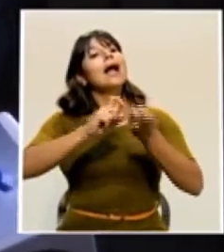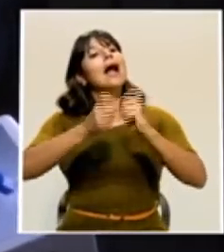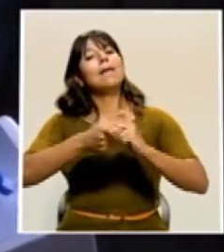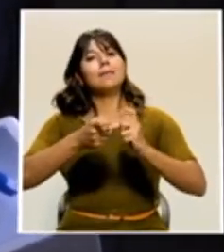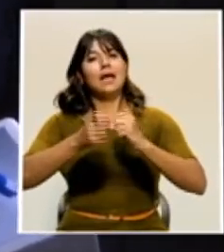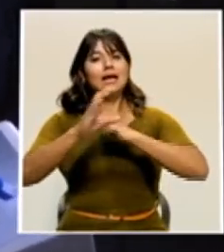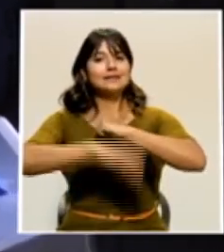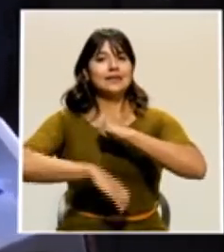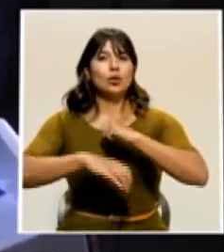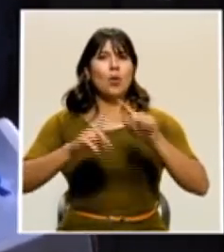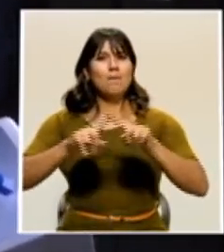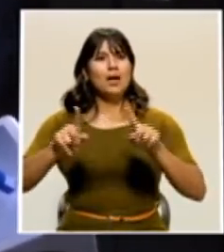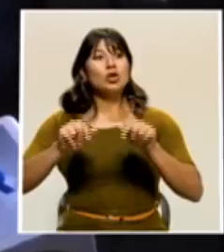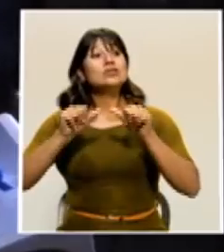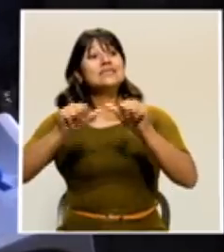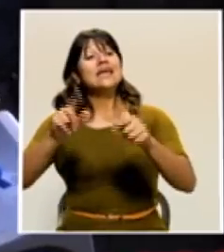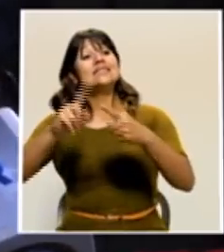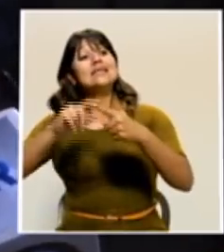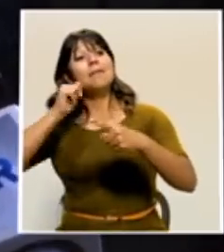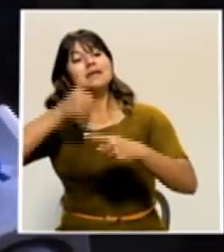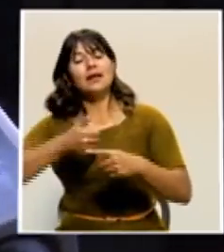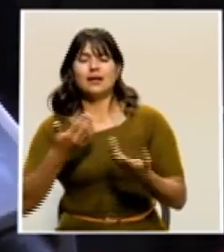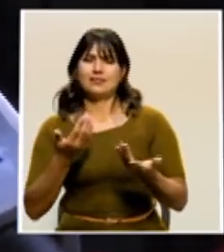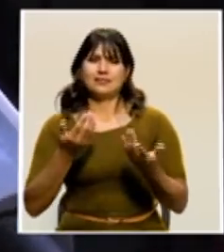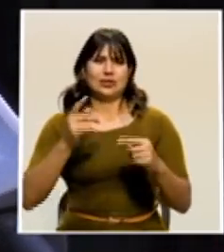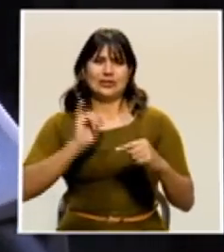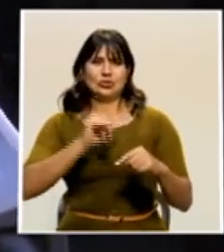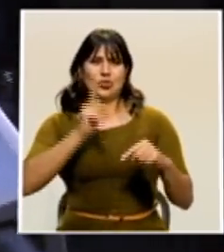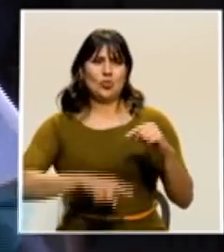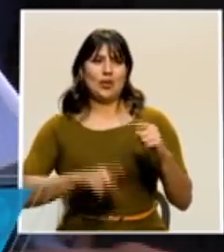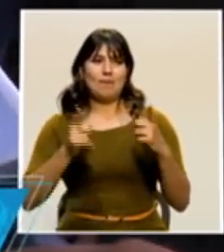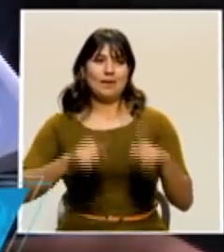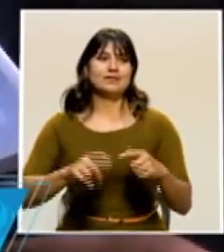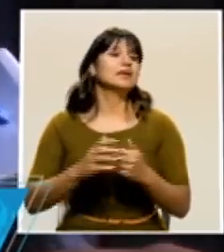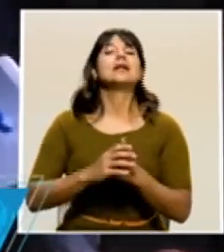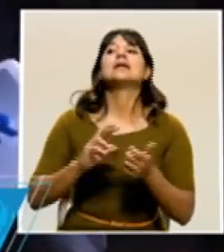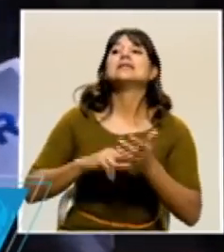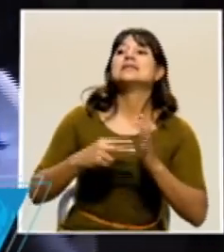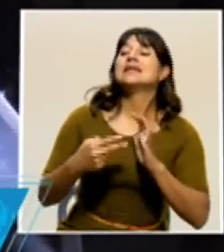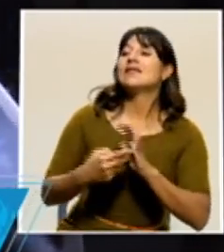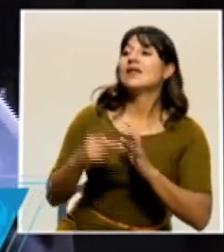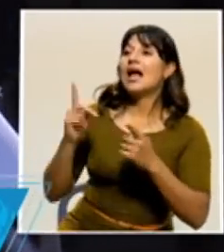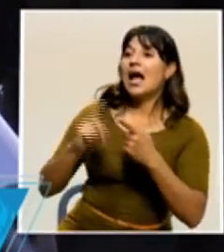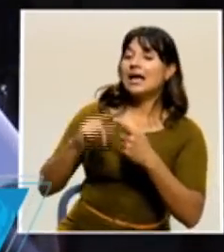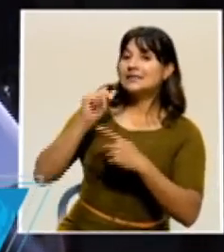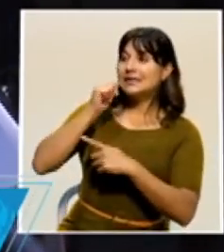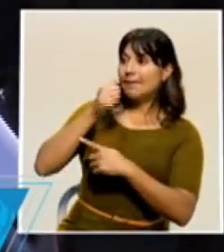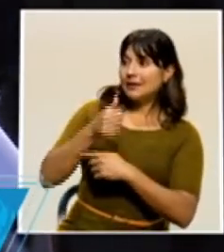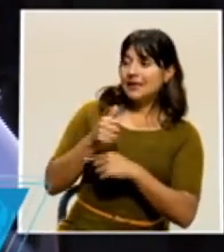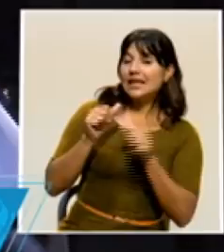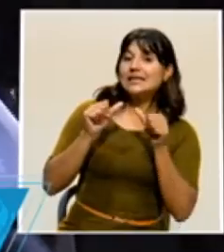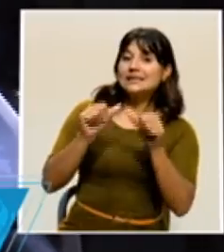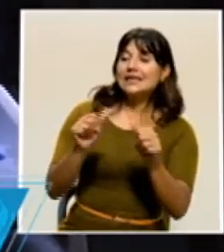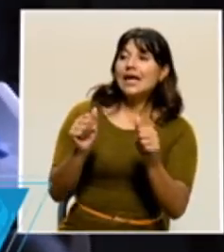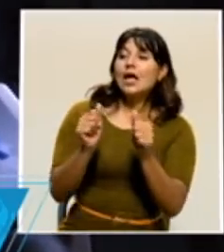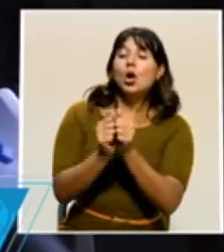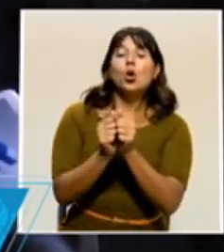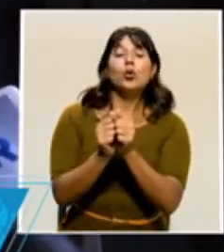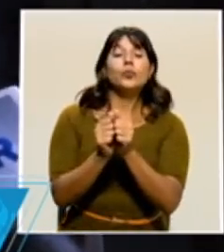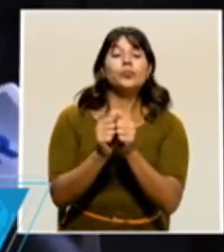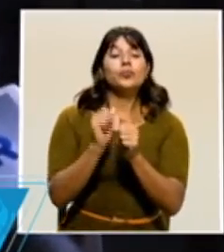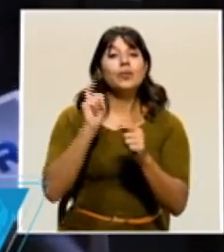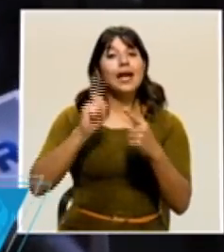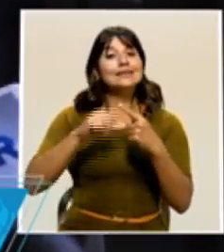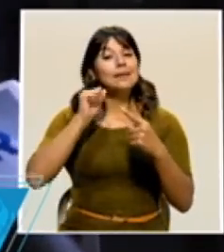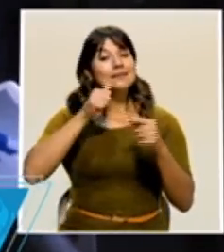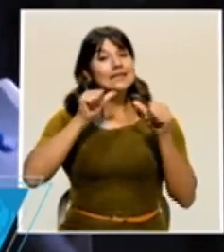puede pasar eso en este país. Es decir, don Fernando, que pasaría hoy hasta mañana todavía con su arresto domiciliario y tobillera electrónica, que era una